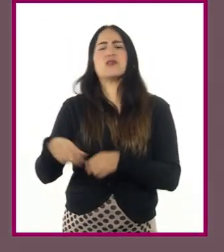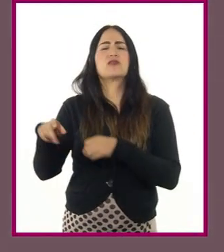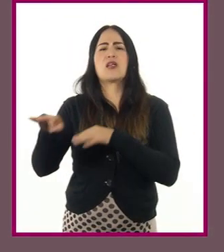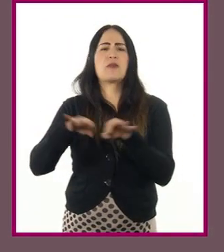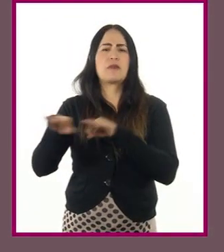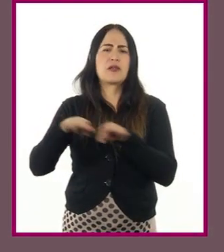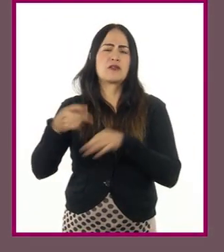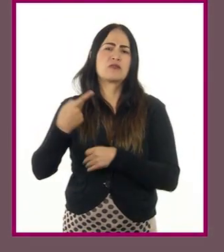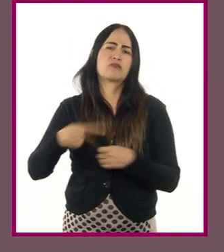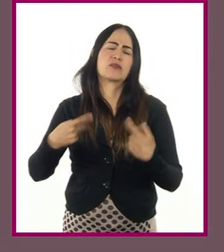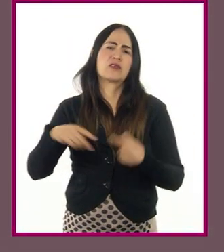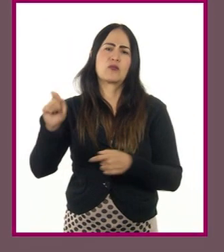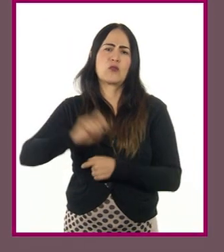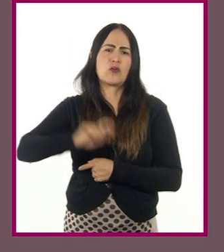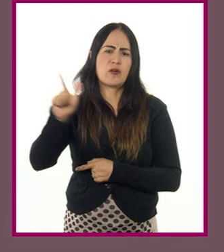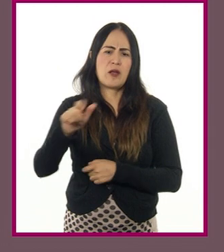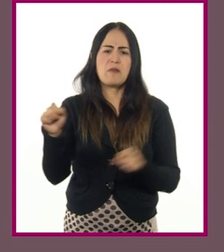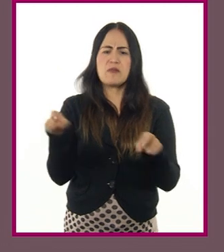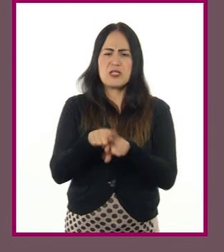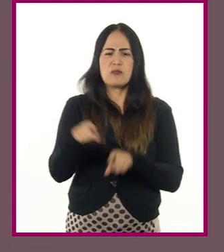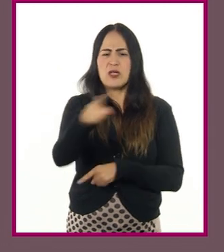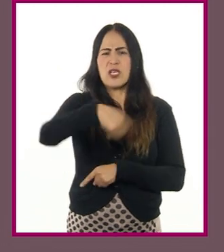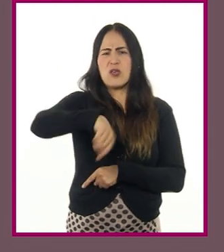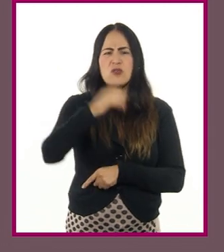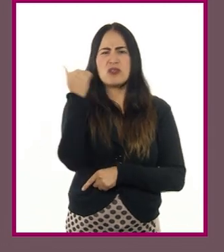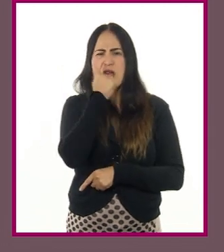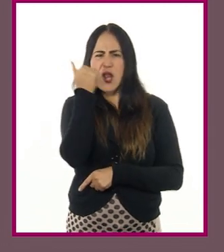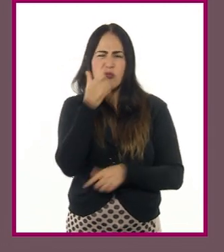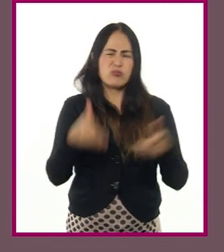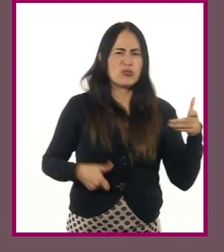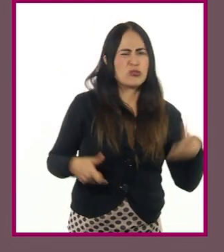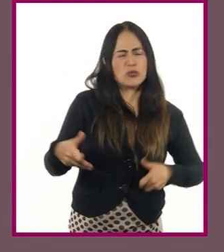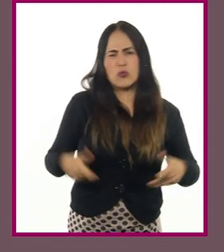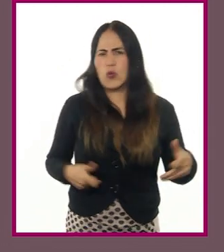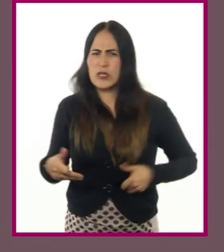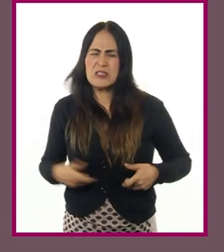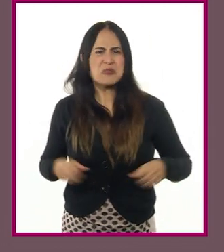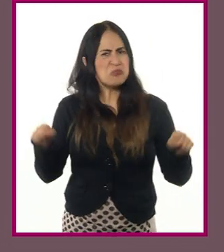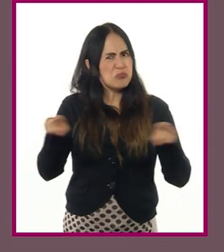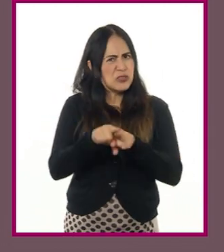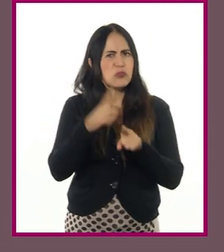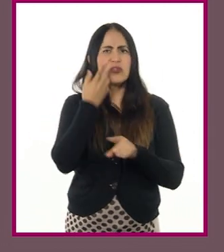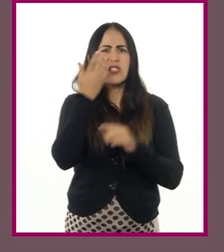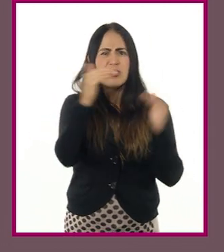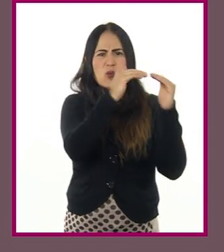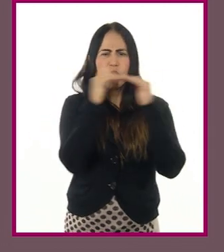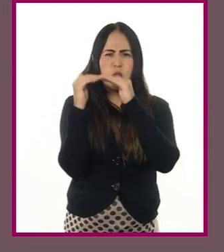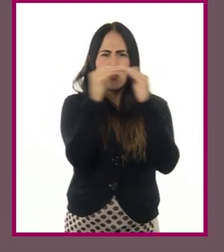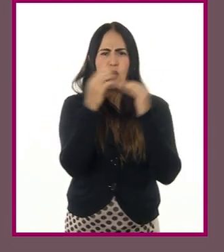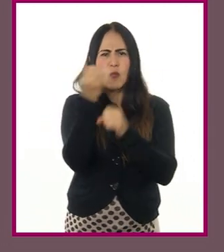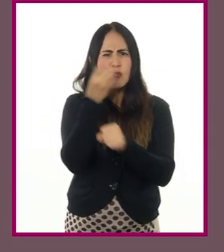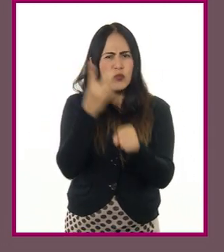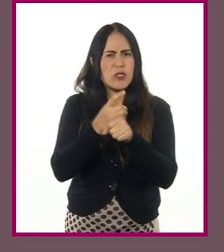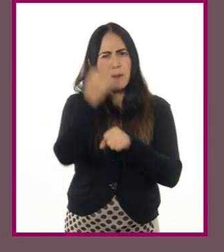una población estudiantil descontenta, que también exigía democracia, oportunidades laborales dignas y un alto a la